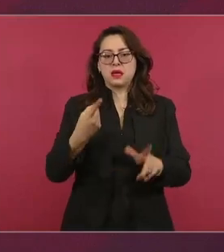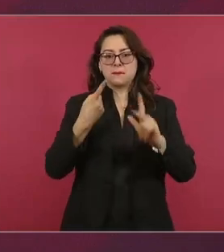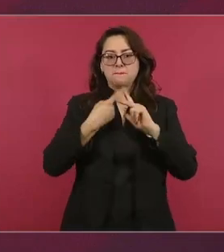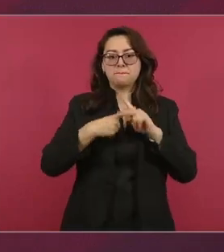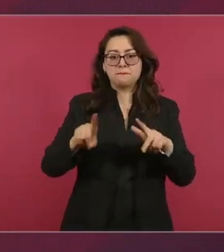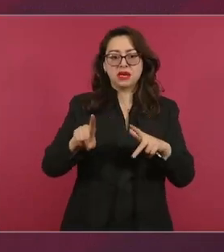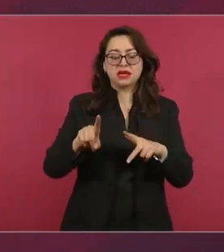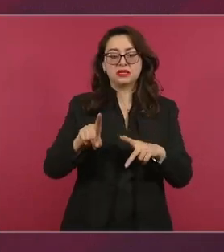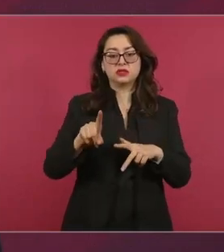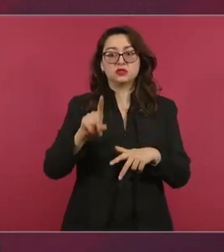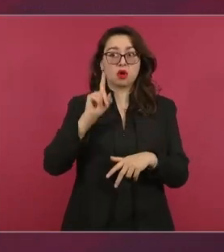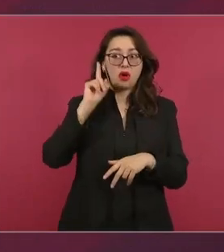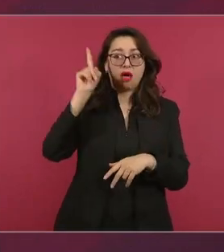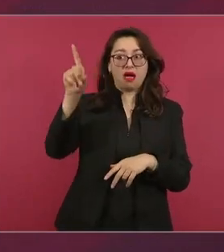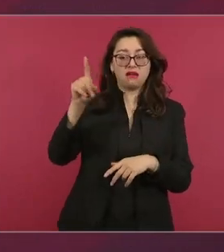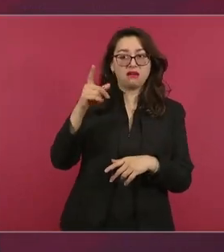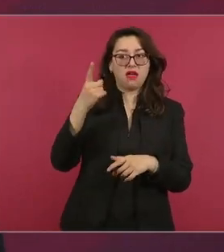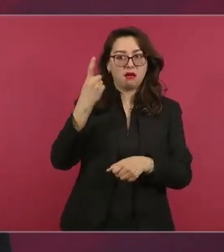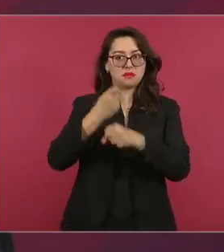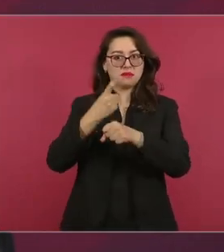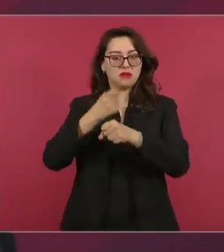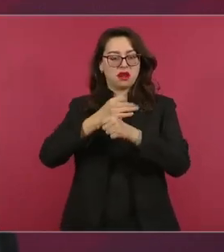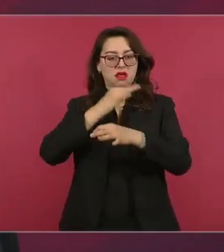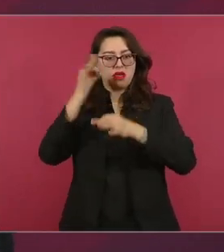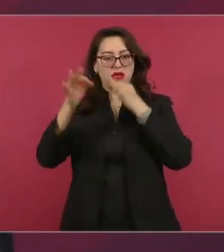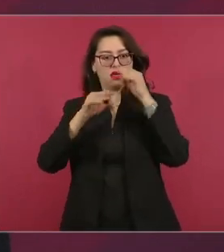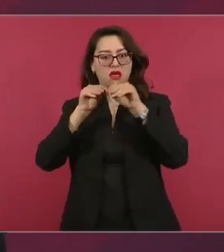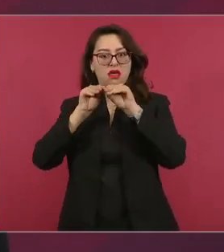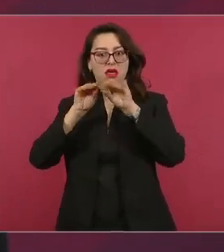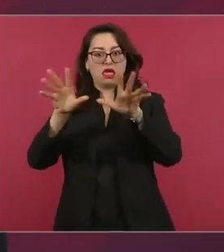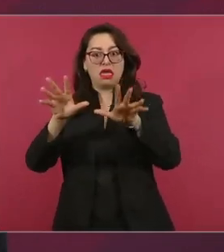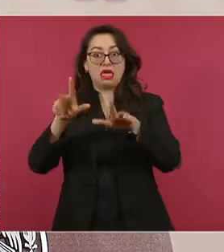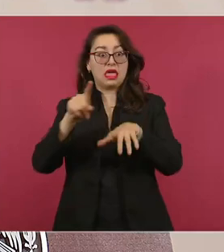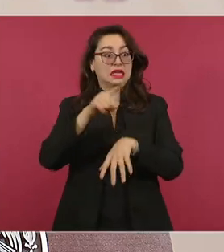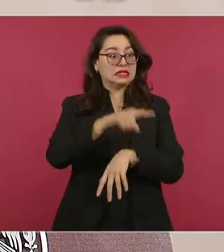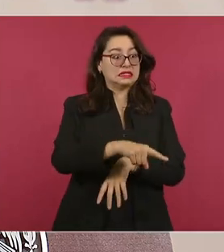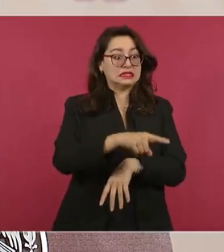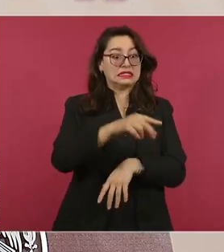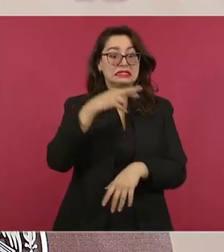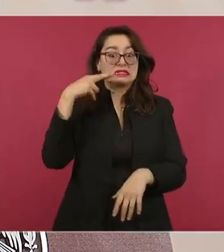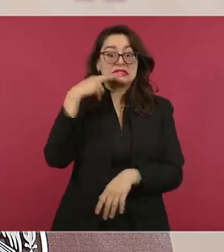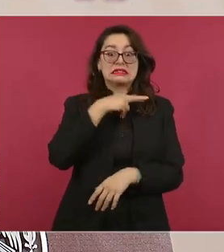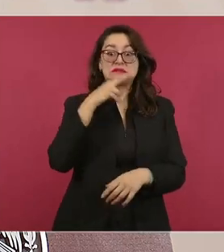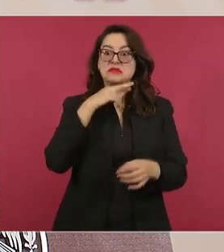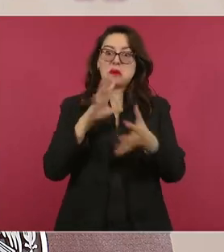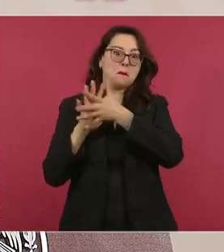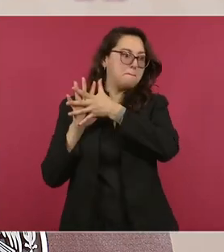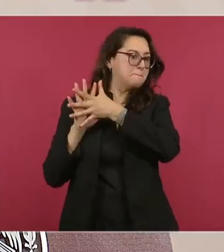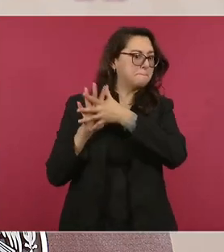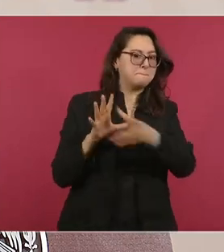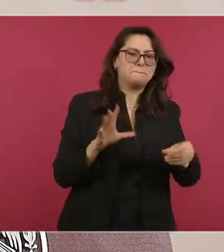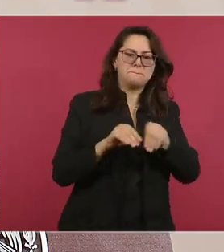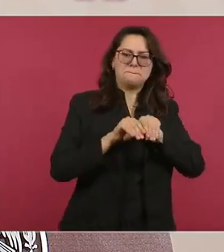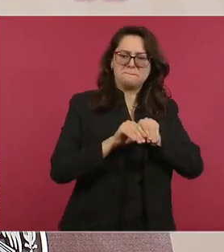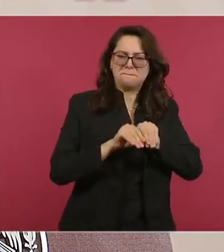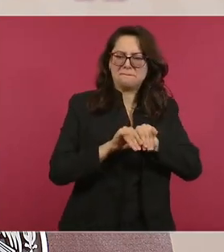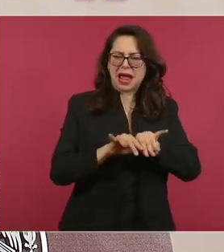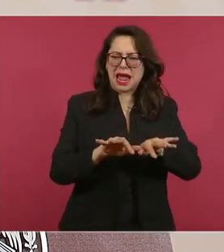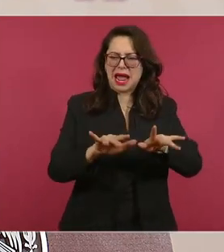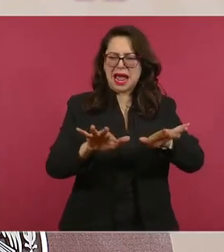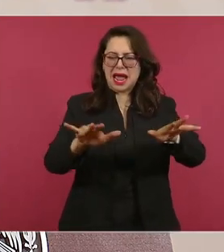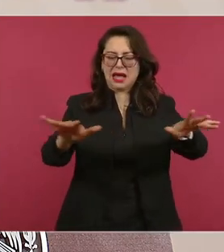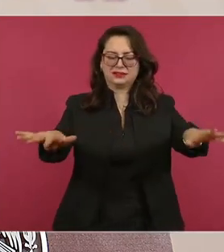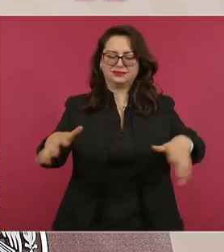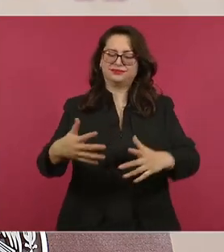comunicación en Hong Kong y después lo retomó EFE y Aristegui Noticias. Vamos